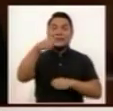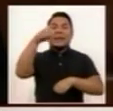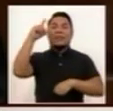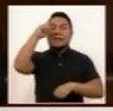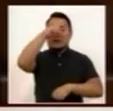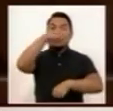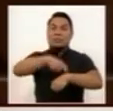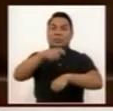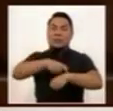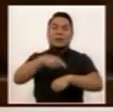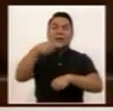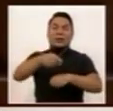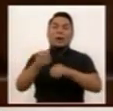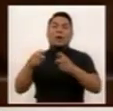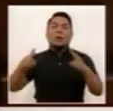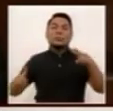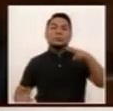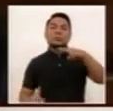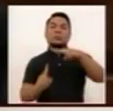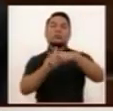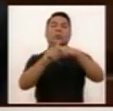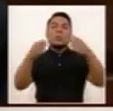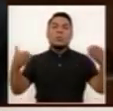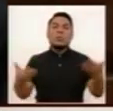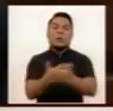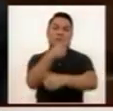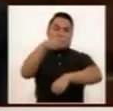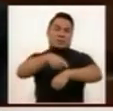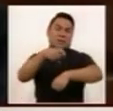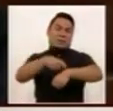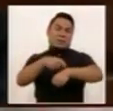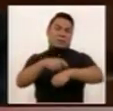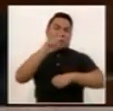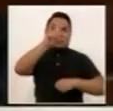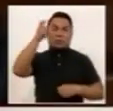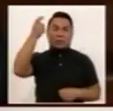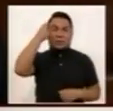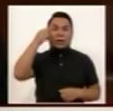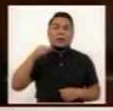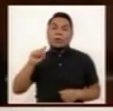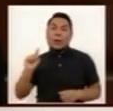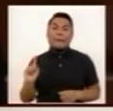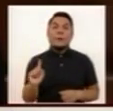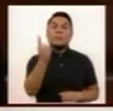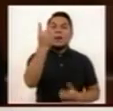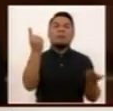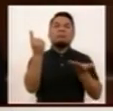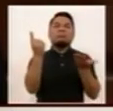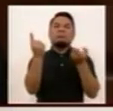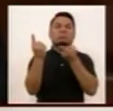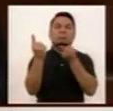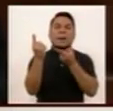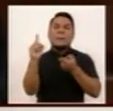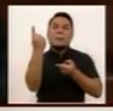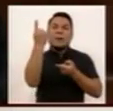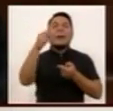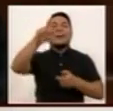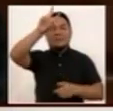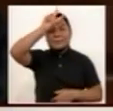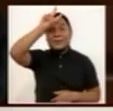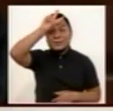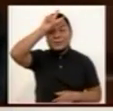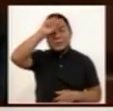el nacimiento de una nueva etapa política, donde lo primero sea el Perú. Quiero